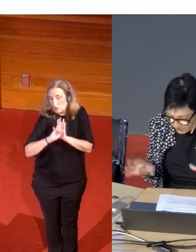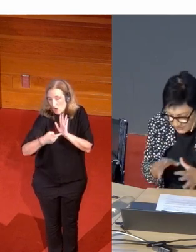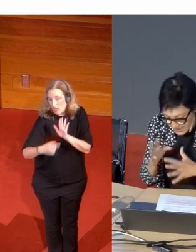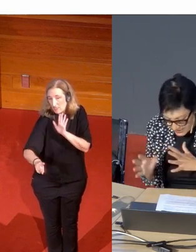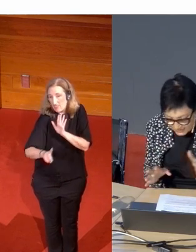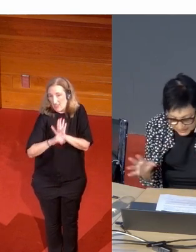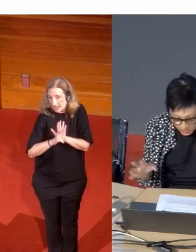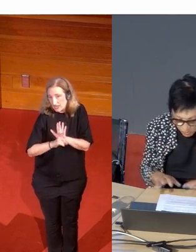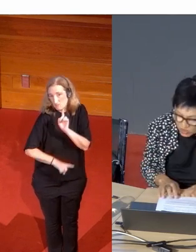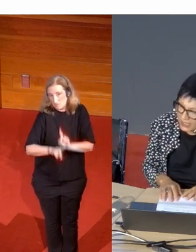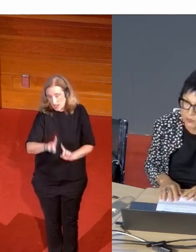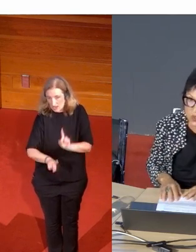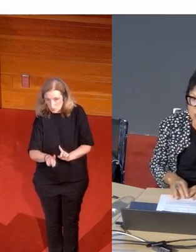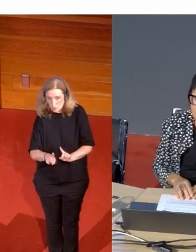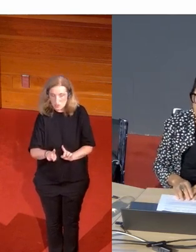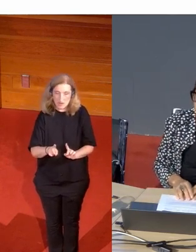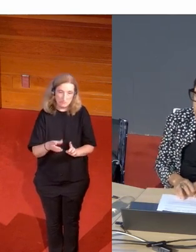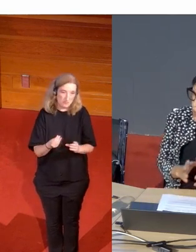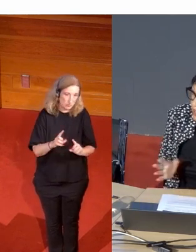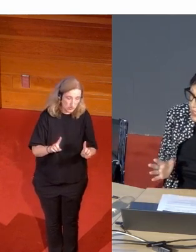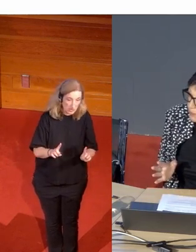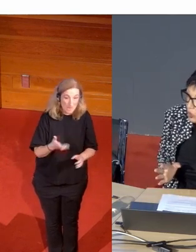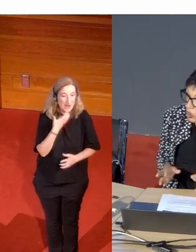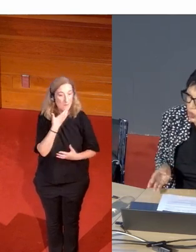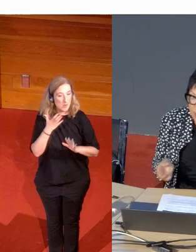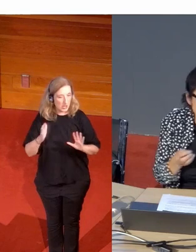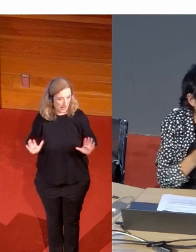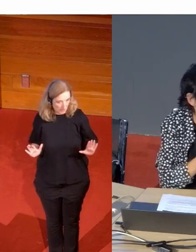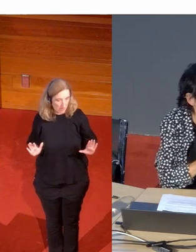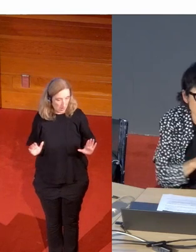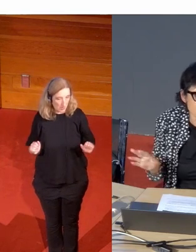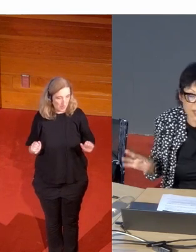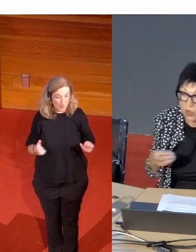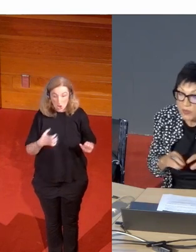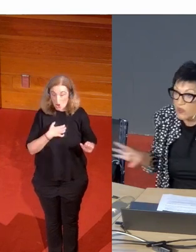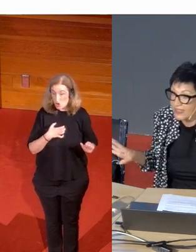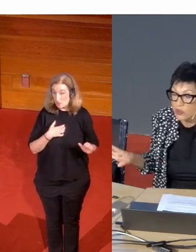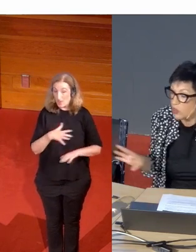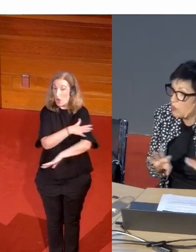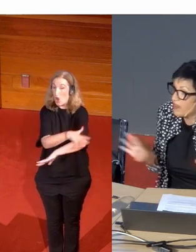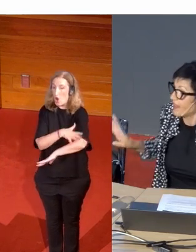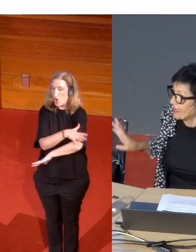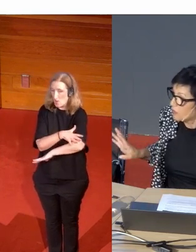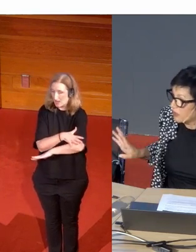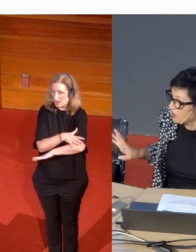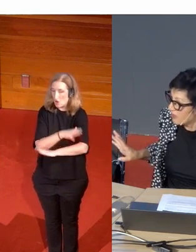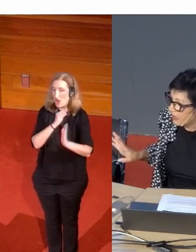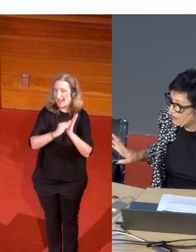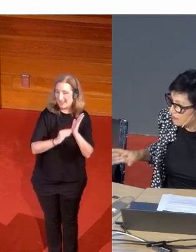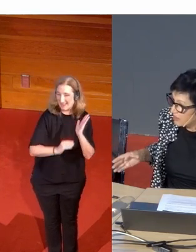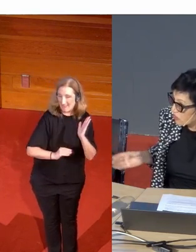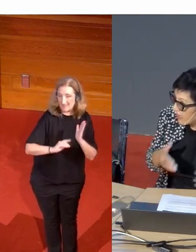algunas se intenta que no sean muchas pero por ejemplo Eh no puede el gobierno en Estados Unidos no puede redactar un